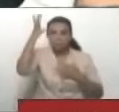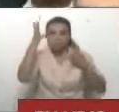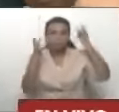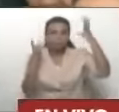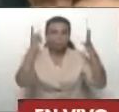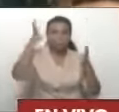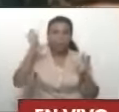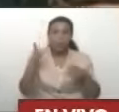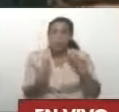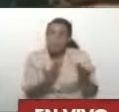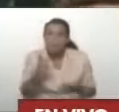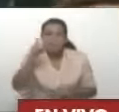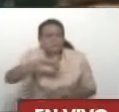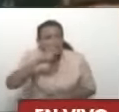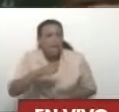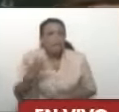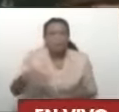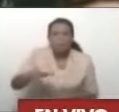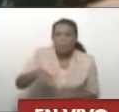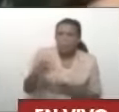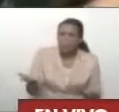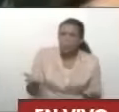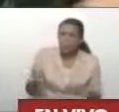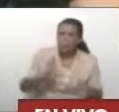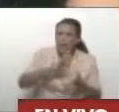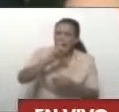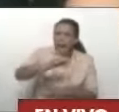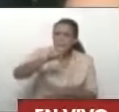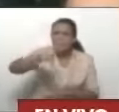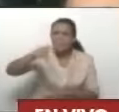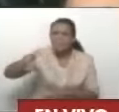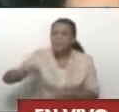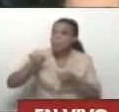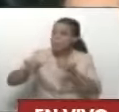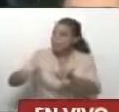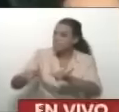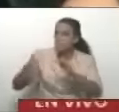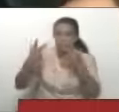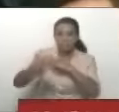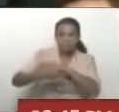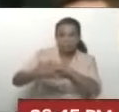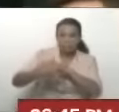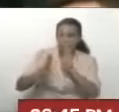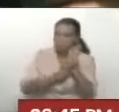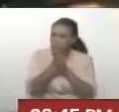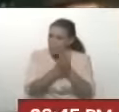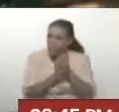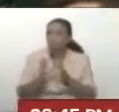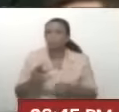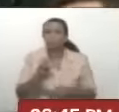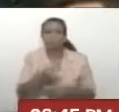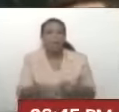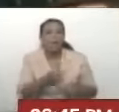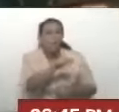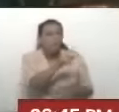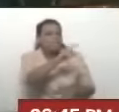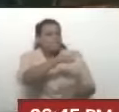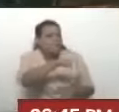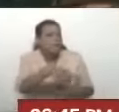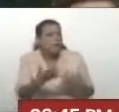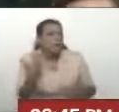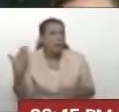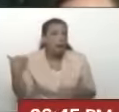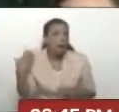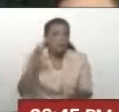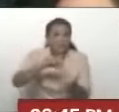esos productos. Cuando nosotros necesitamos una aplicación, es la juventud tecnológica y emprendedora que hace la aplicación. Cuando nosotros